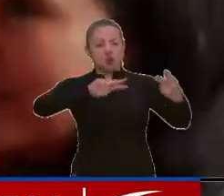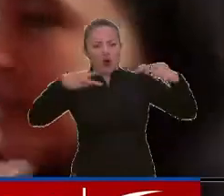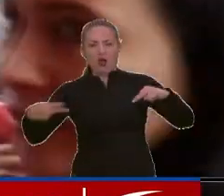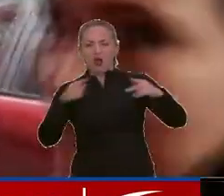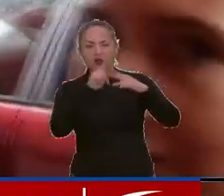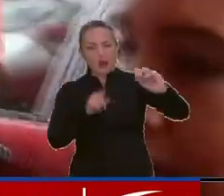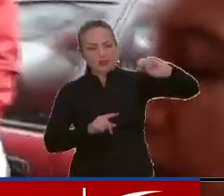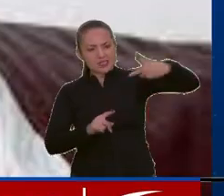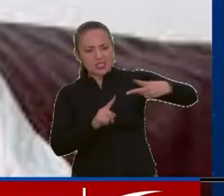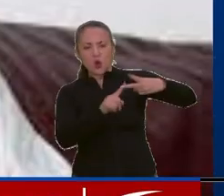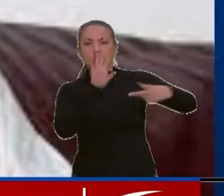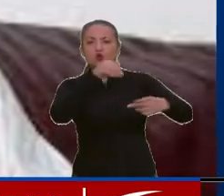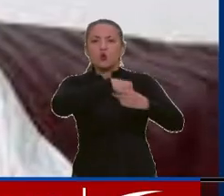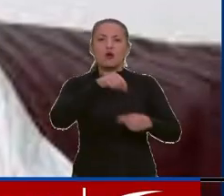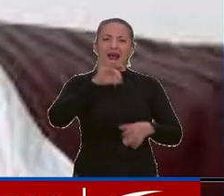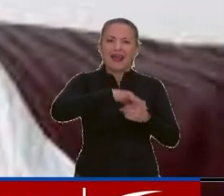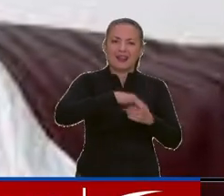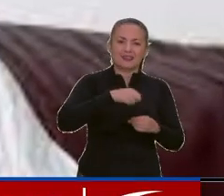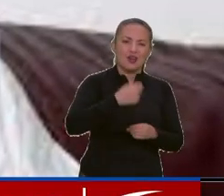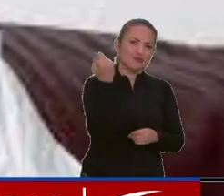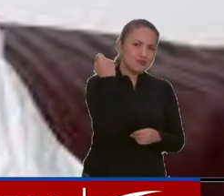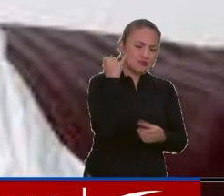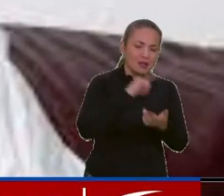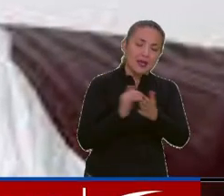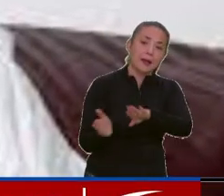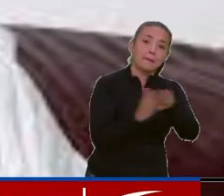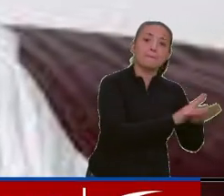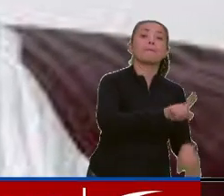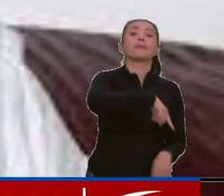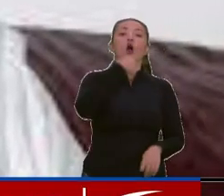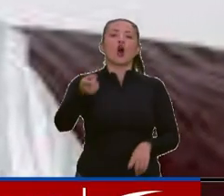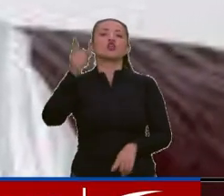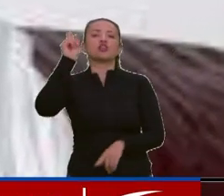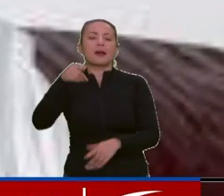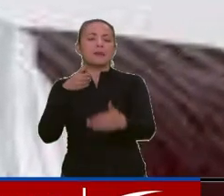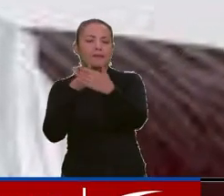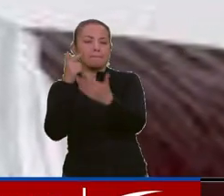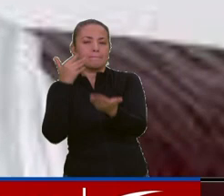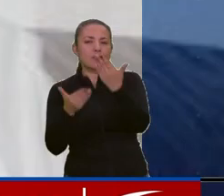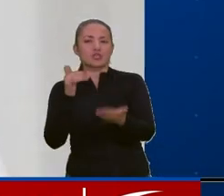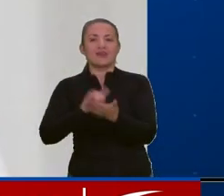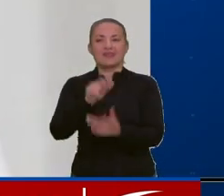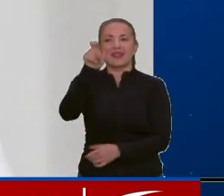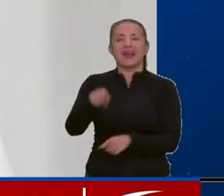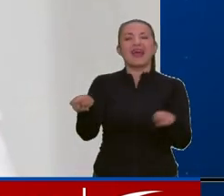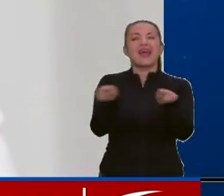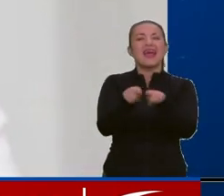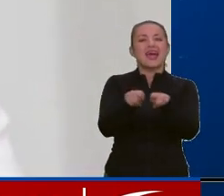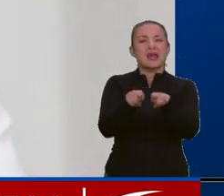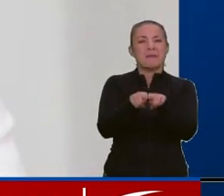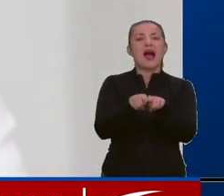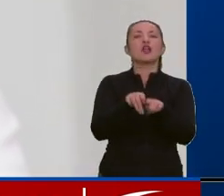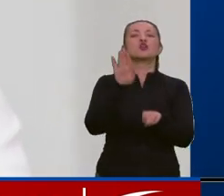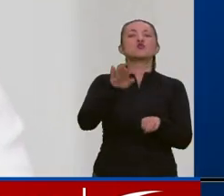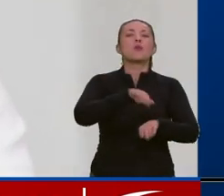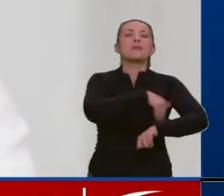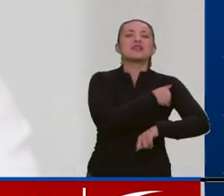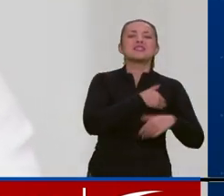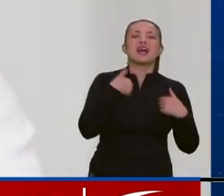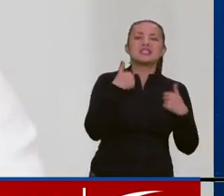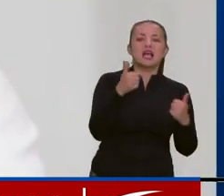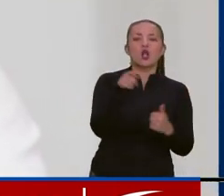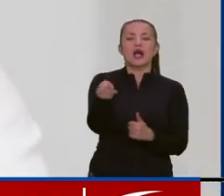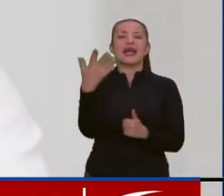locales. Otra candidatura que está en la mira del CNE es la de Mauricio Jaramillo, hermano del ministro de Salud, quien aspira a la